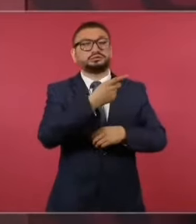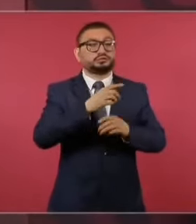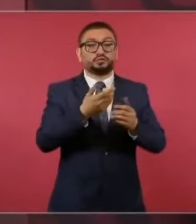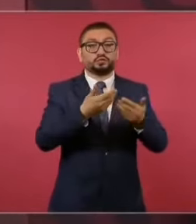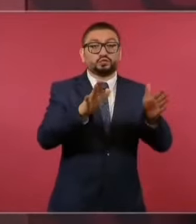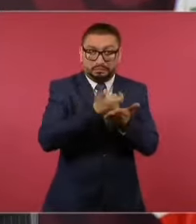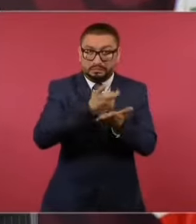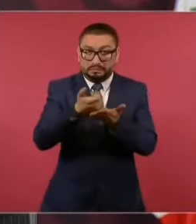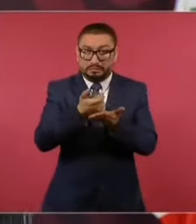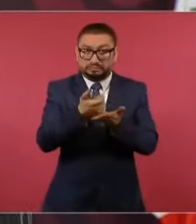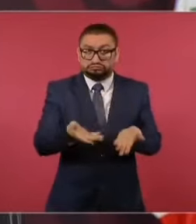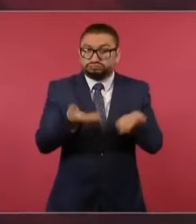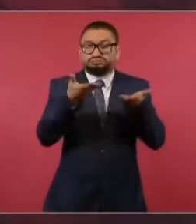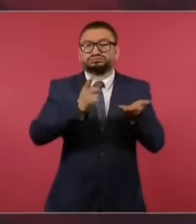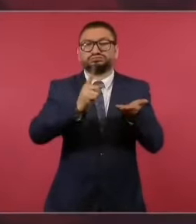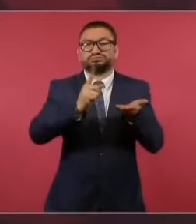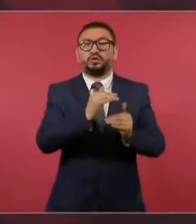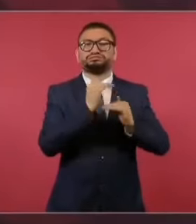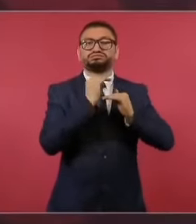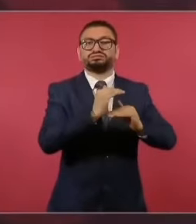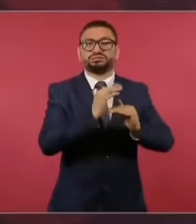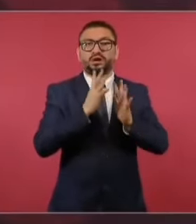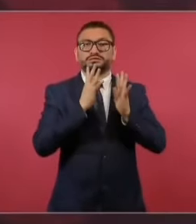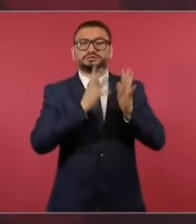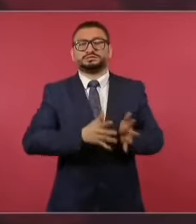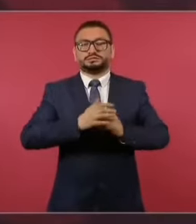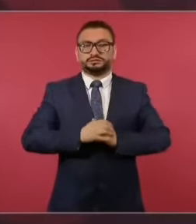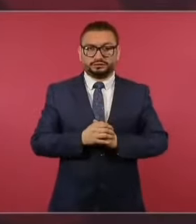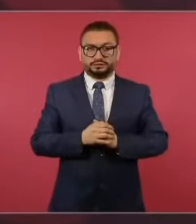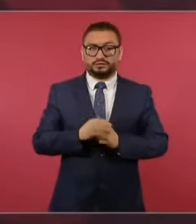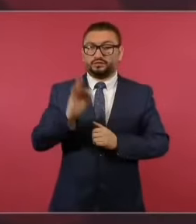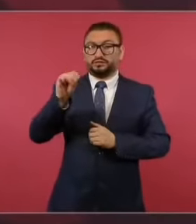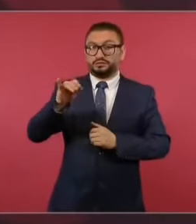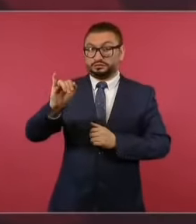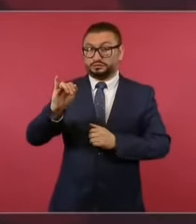empleos, ¿qué estaba en la agenda del Fondo Monetario